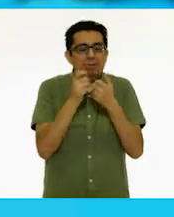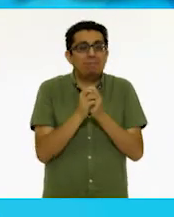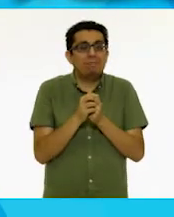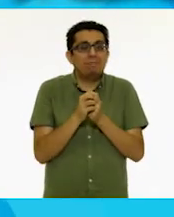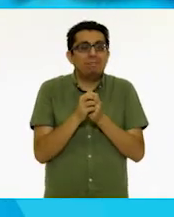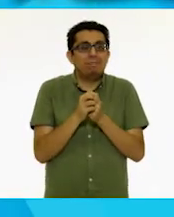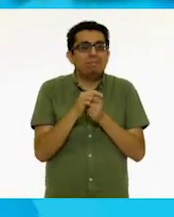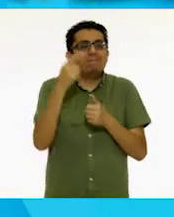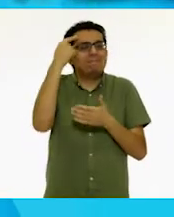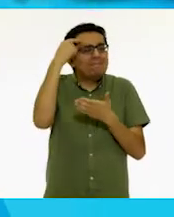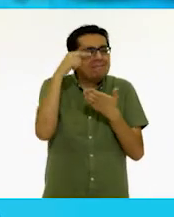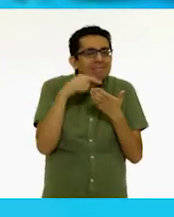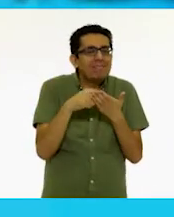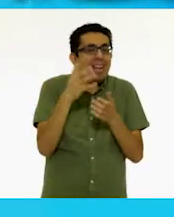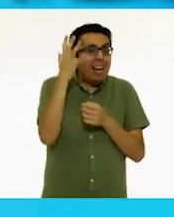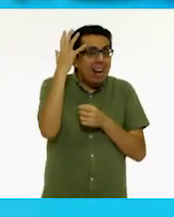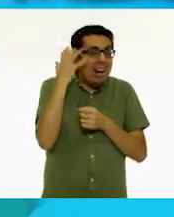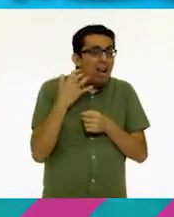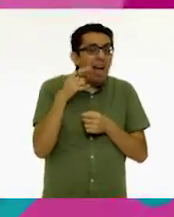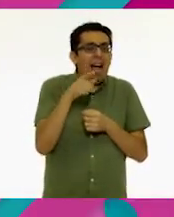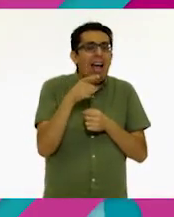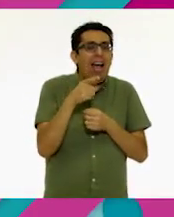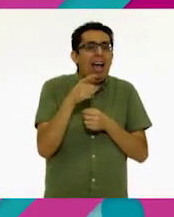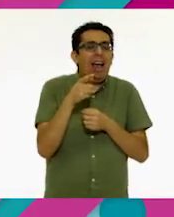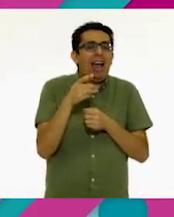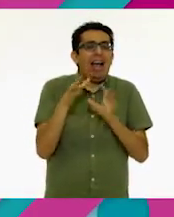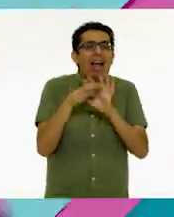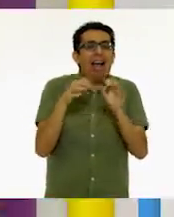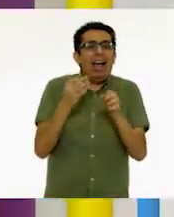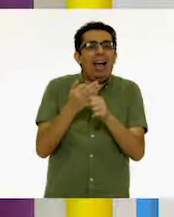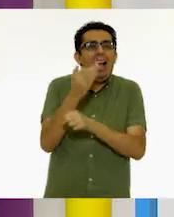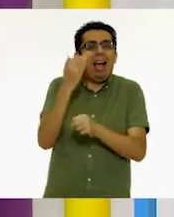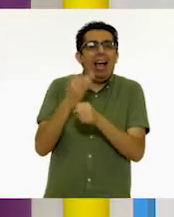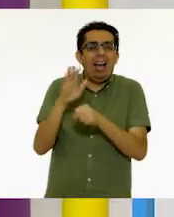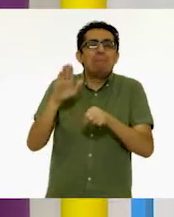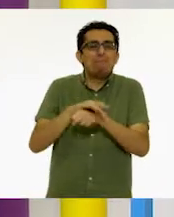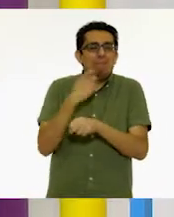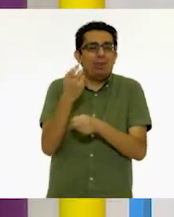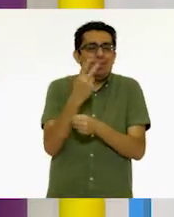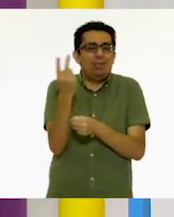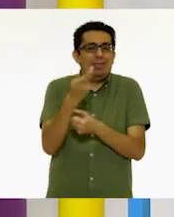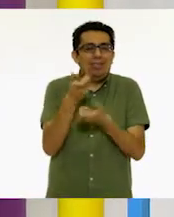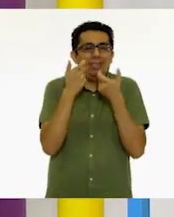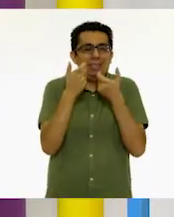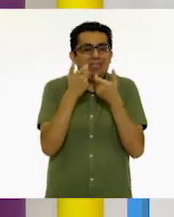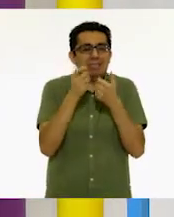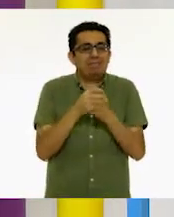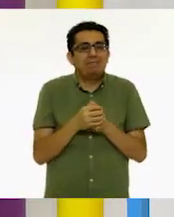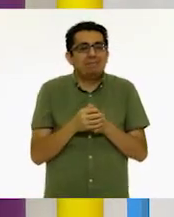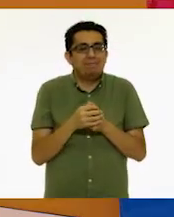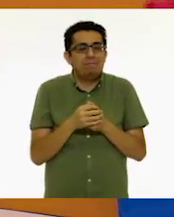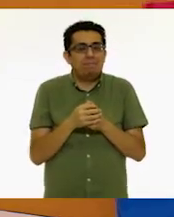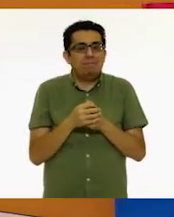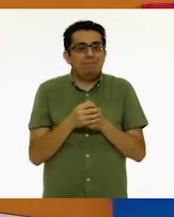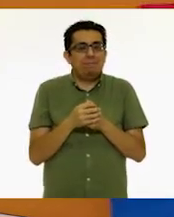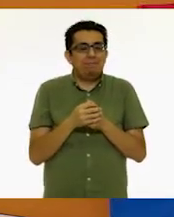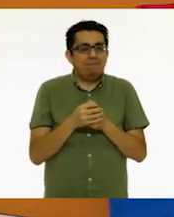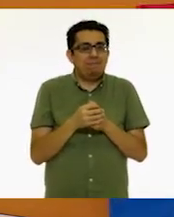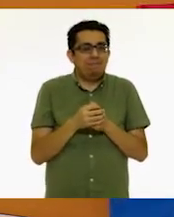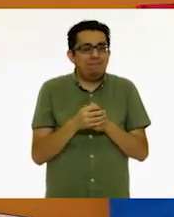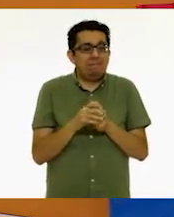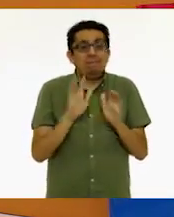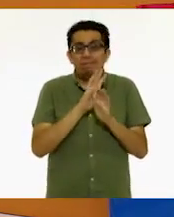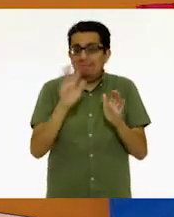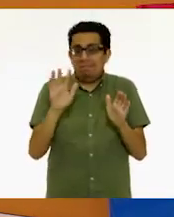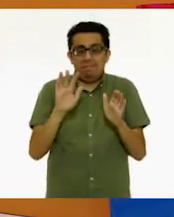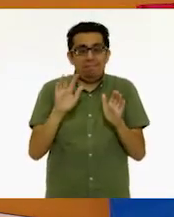el león le contó un chiste de esos, de chistes para gatos, y entonces por eso se están riendo todos. Exactamente. Entonces ya, tachamos ahí.